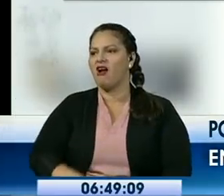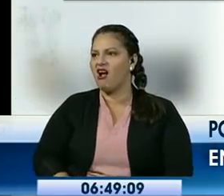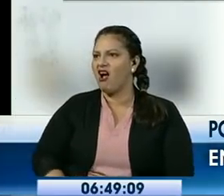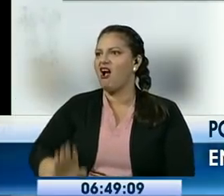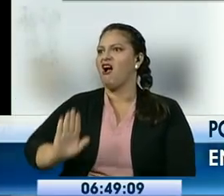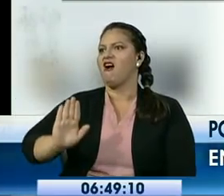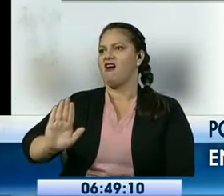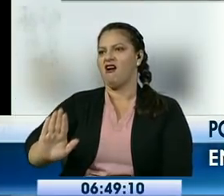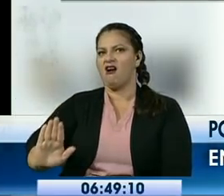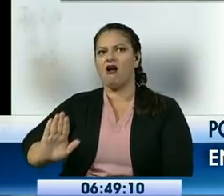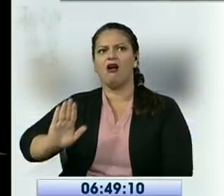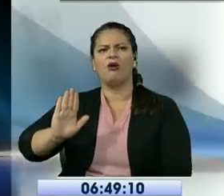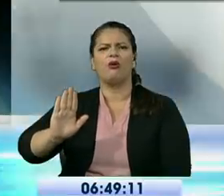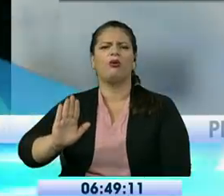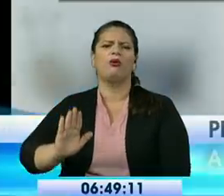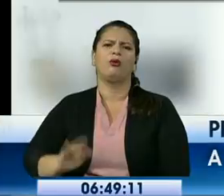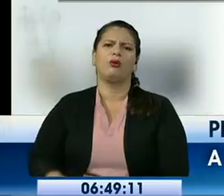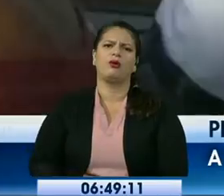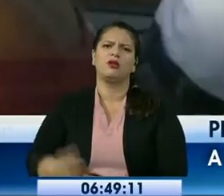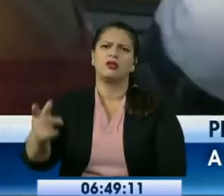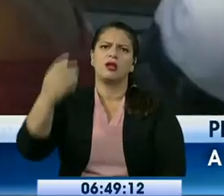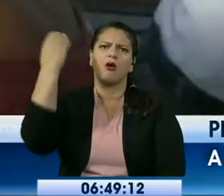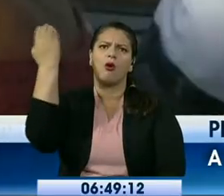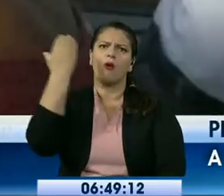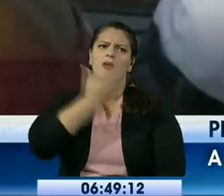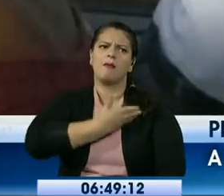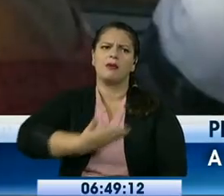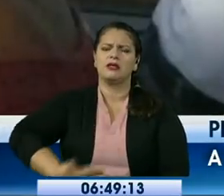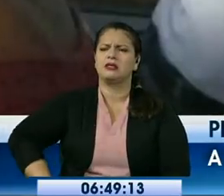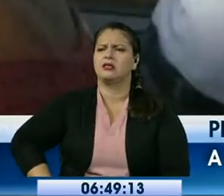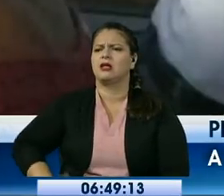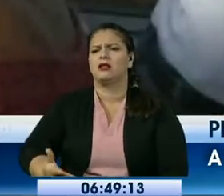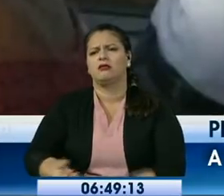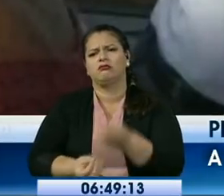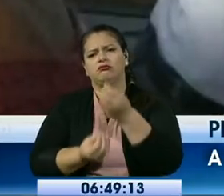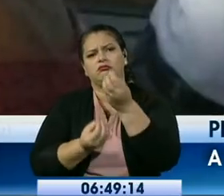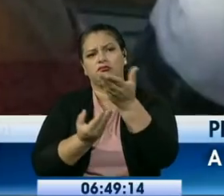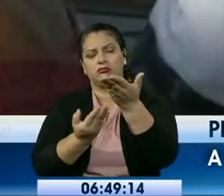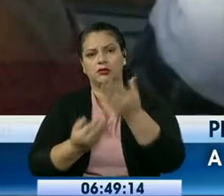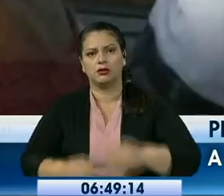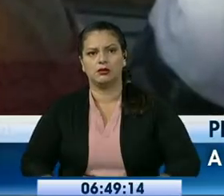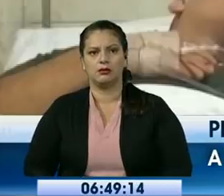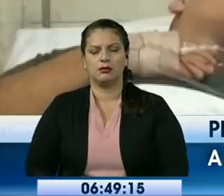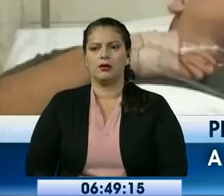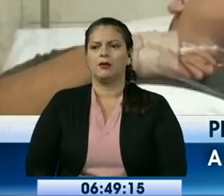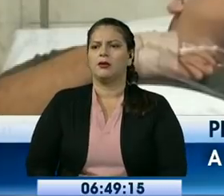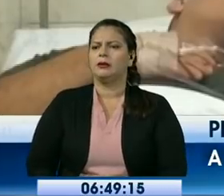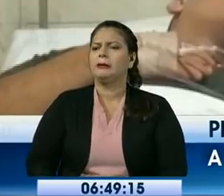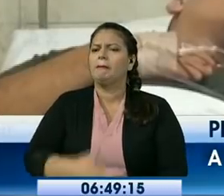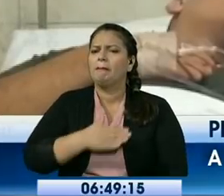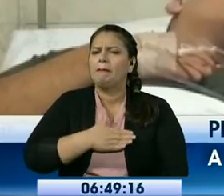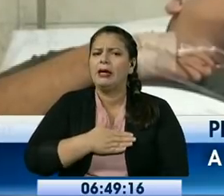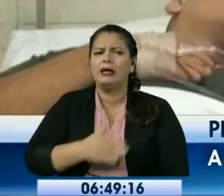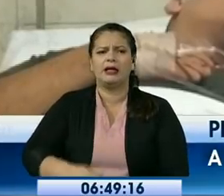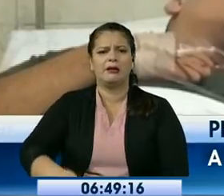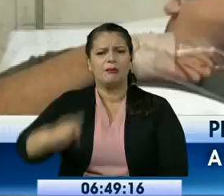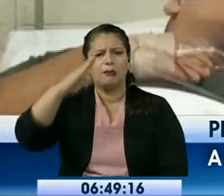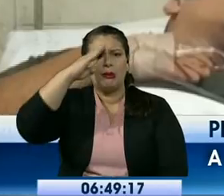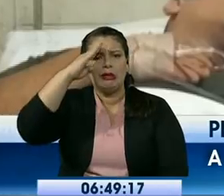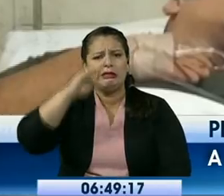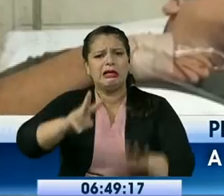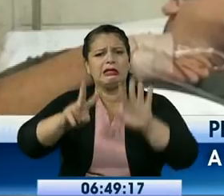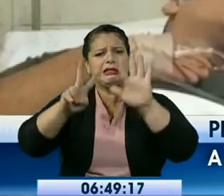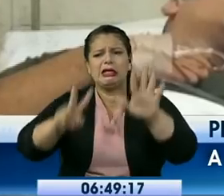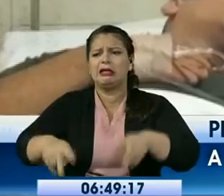familiares de los fallecidos, visitó a varios de los uniformados sobrevivientes. Casi 24 horas después del primer ataque